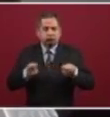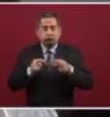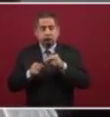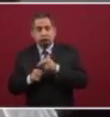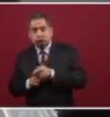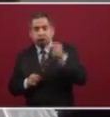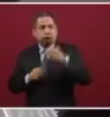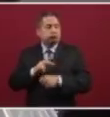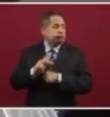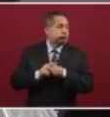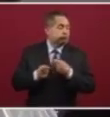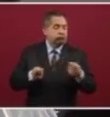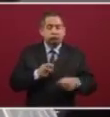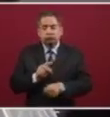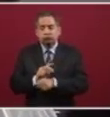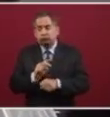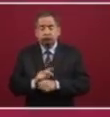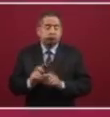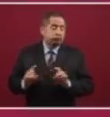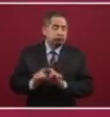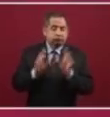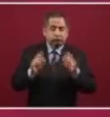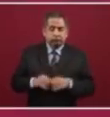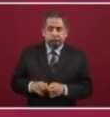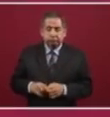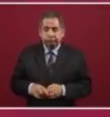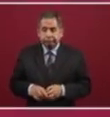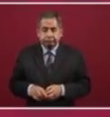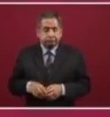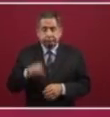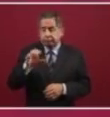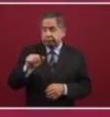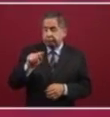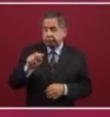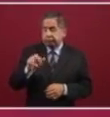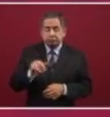del país. Y de repente desapareció Catarín,